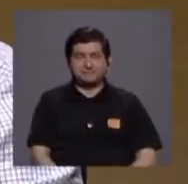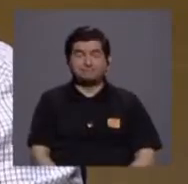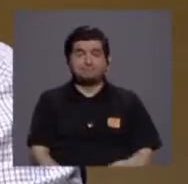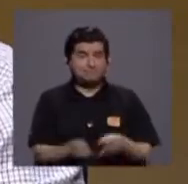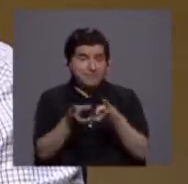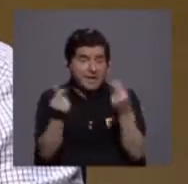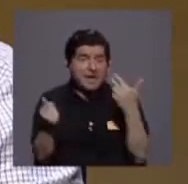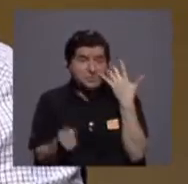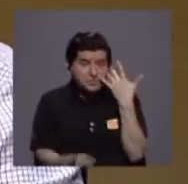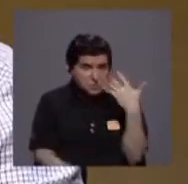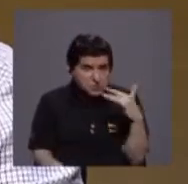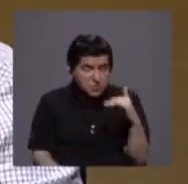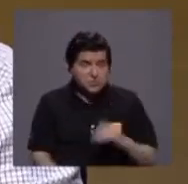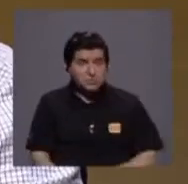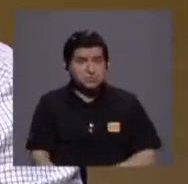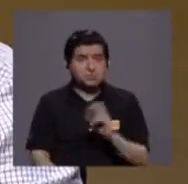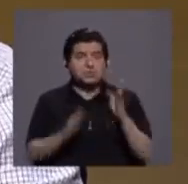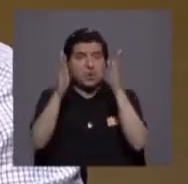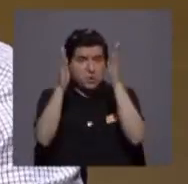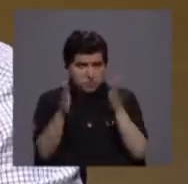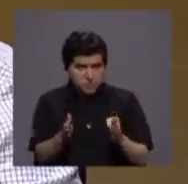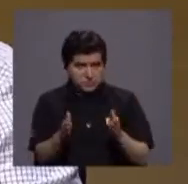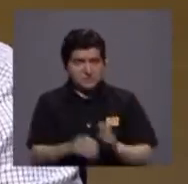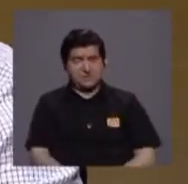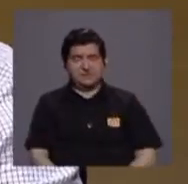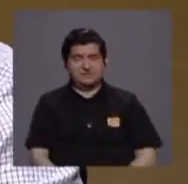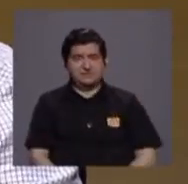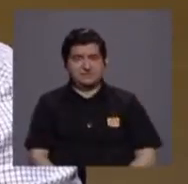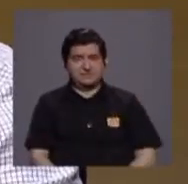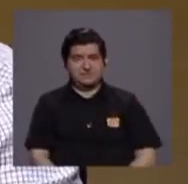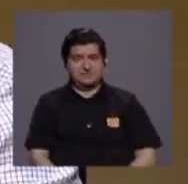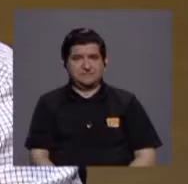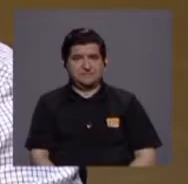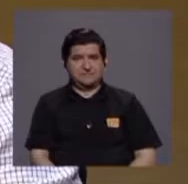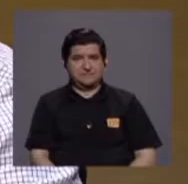solución pareciera a la que los costarricenses en